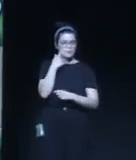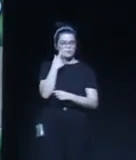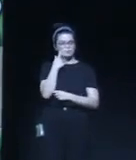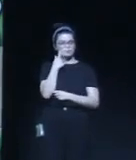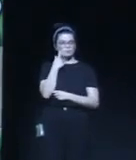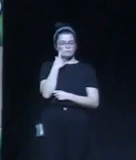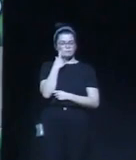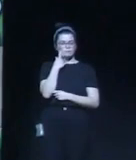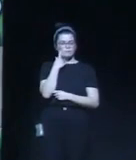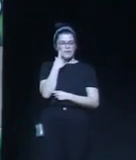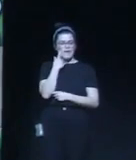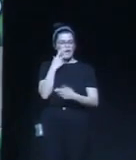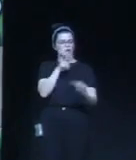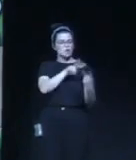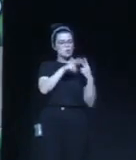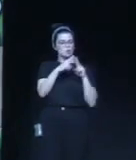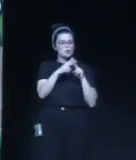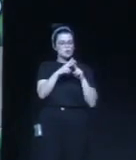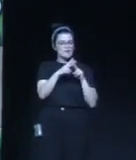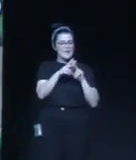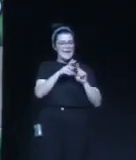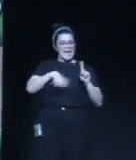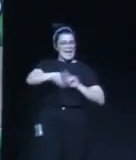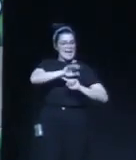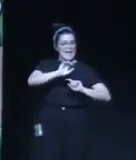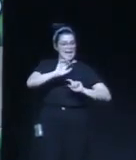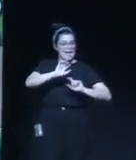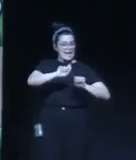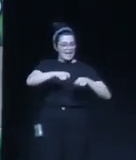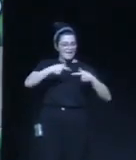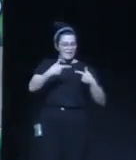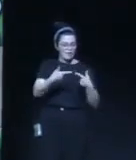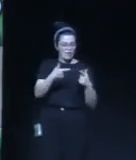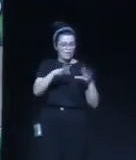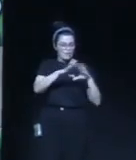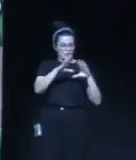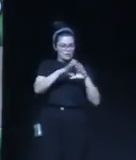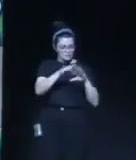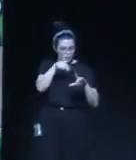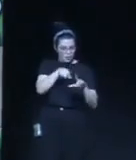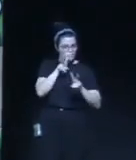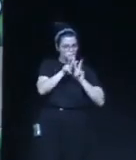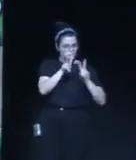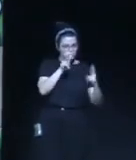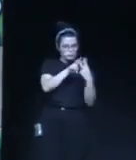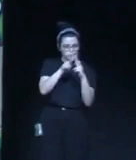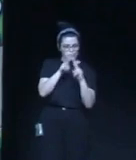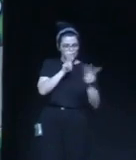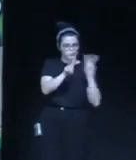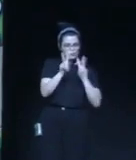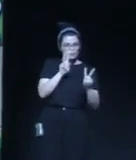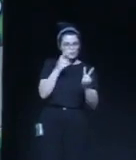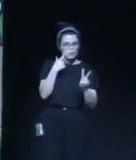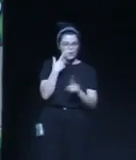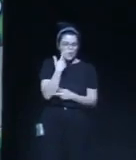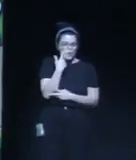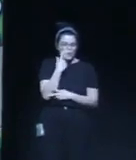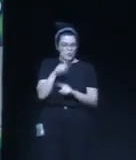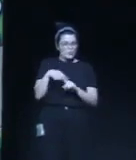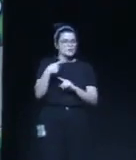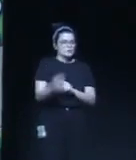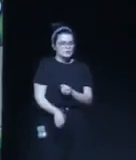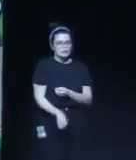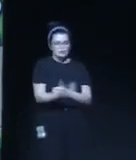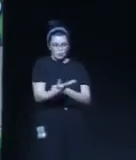en esos encuentros de ecofeminismo y que fue un poco el detonante de toda esta historia. Sara, ¿qué tal? ¿Cómo estás? Pues muy emocionada.